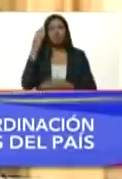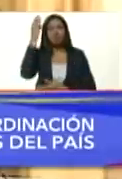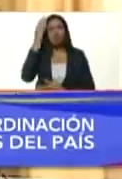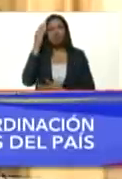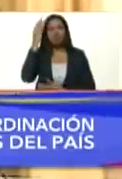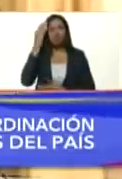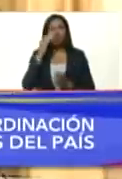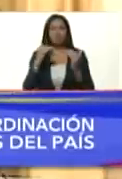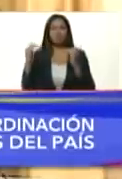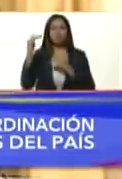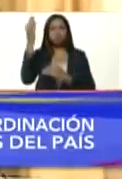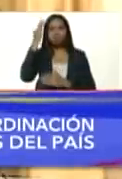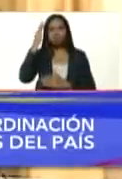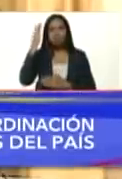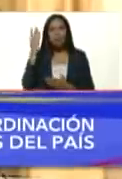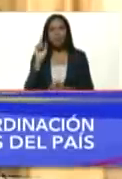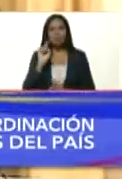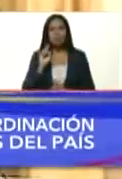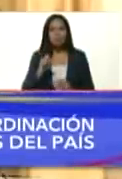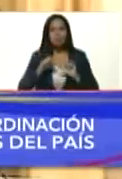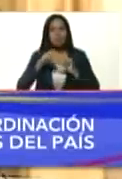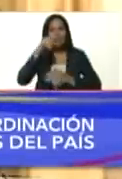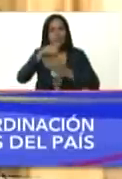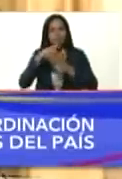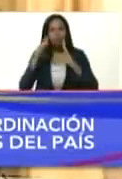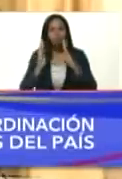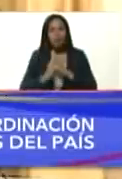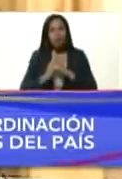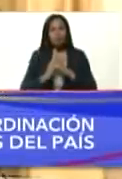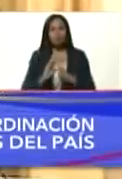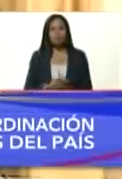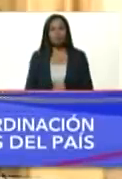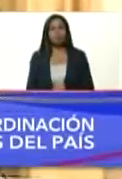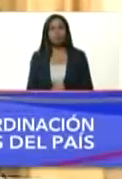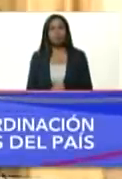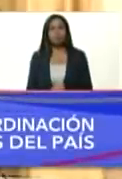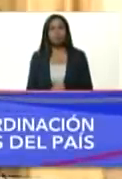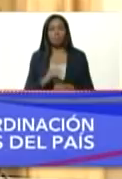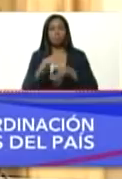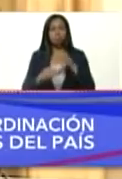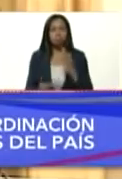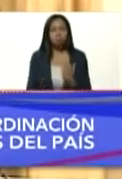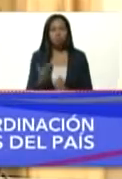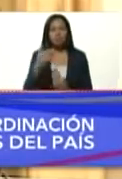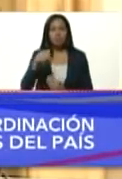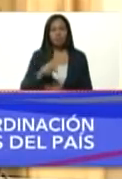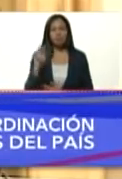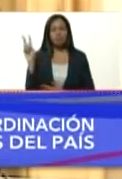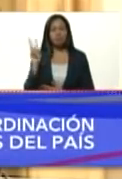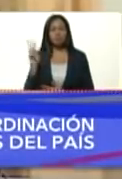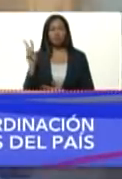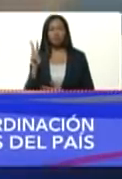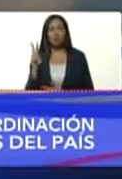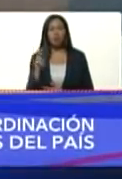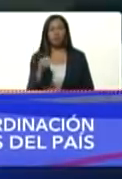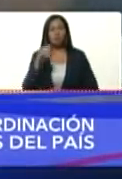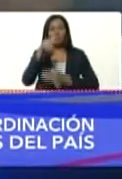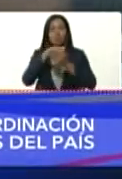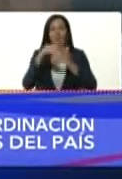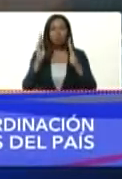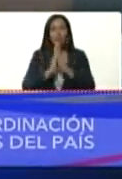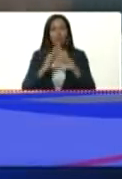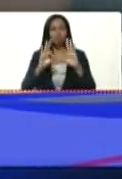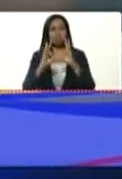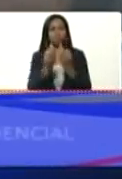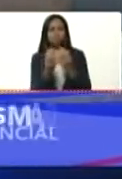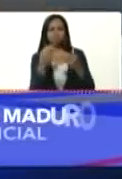conciencia superior y por haber dado este paso tan importante de la cuarentena en